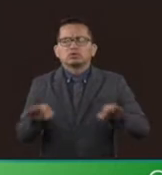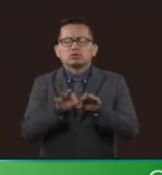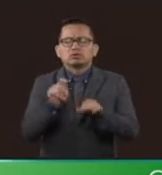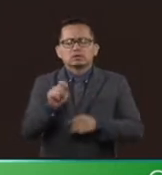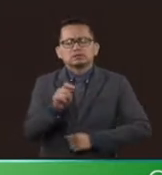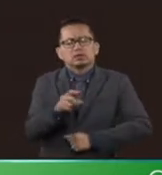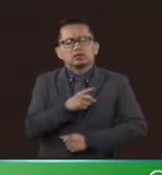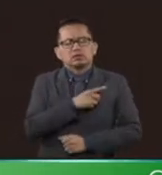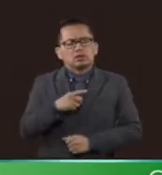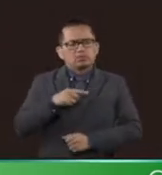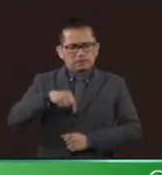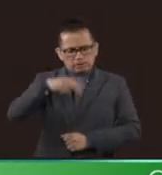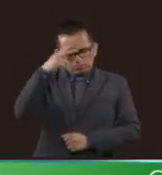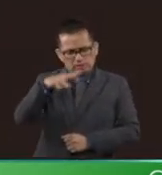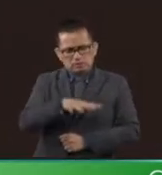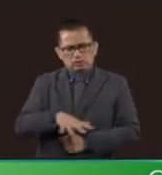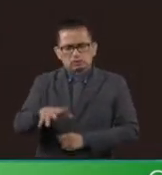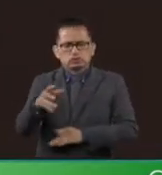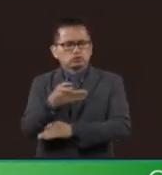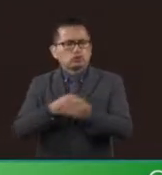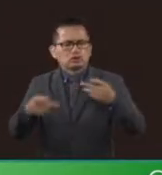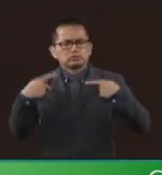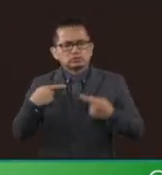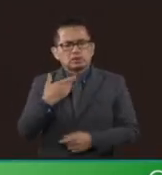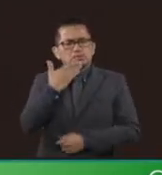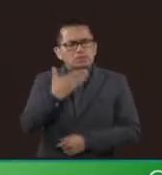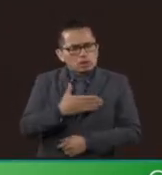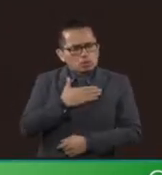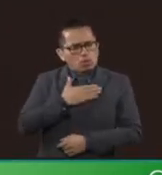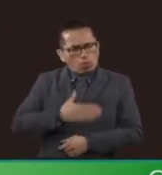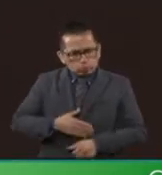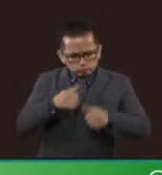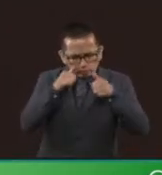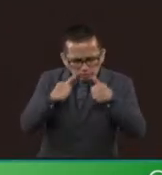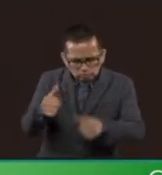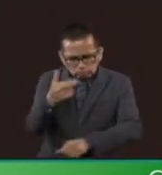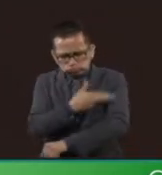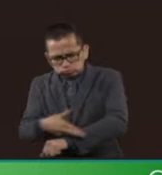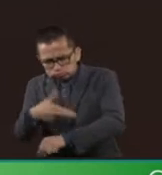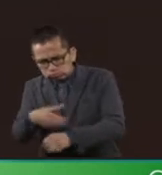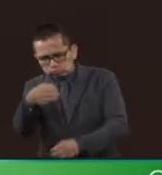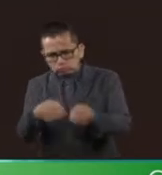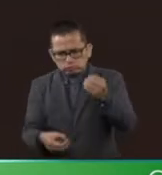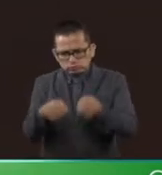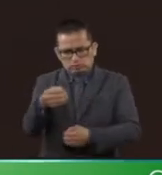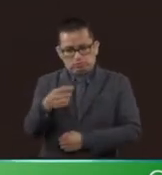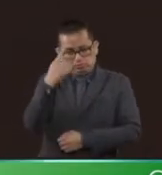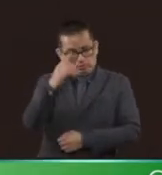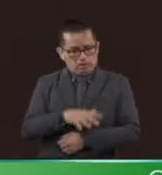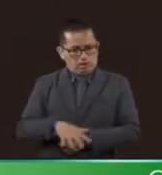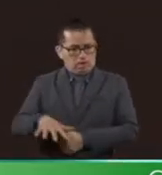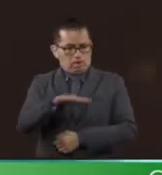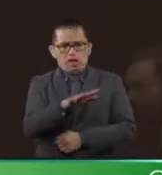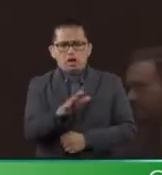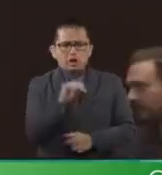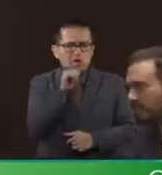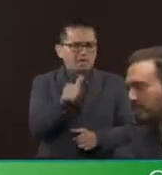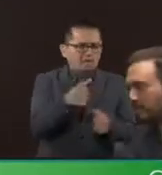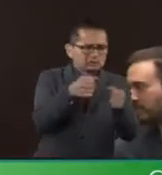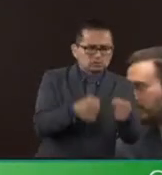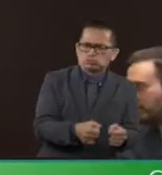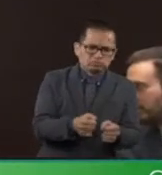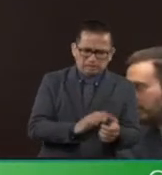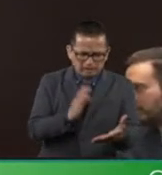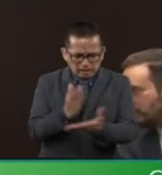para todas las mexicanas y mexicanos, acabar con la impunidad, inseguridad y violencia.